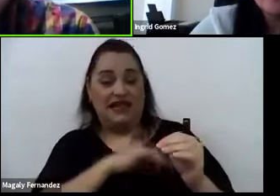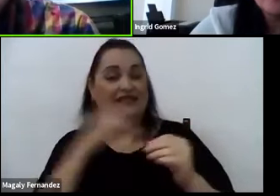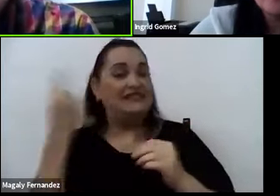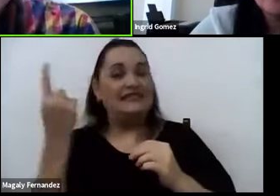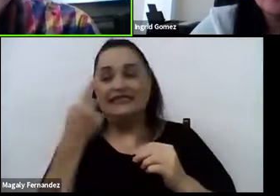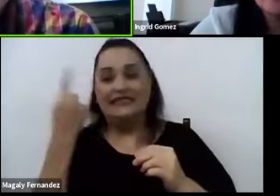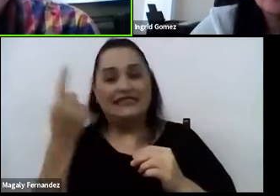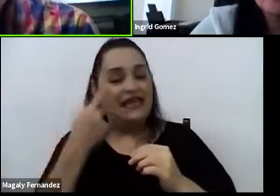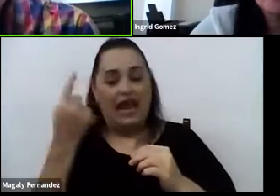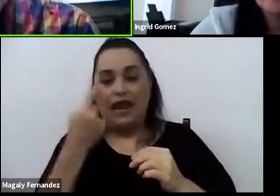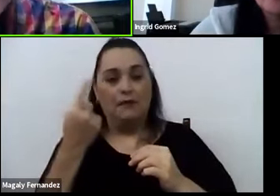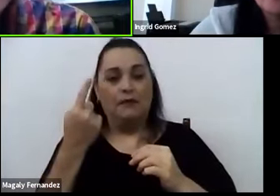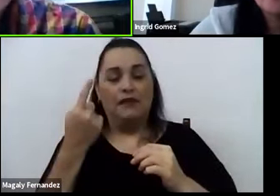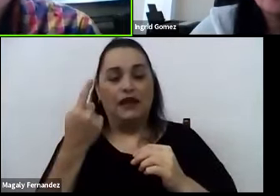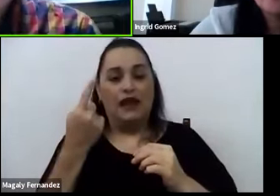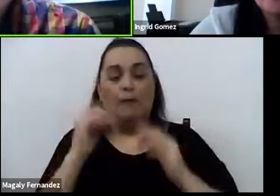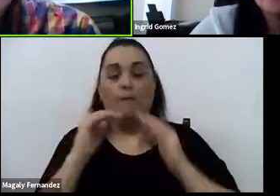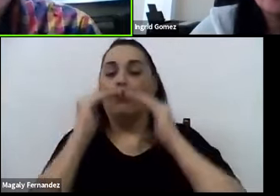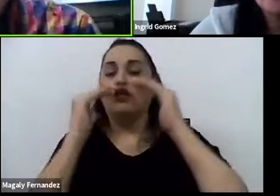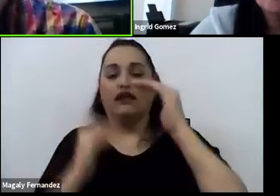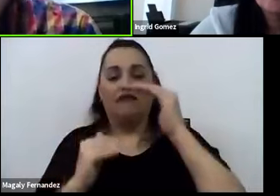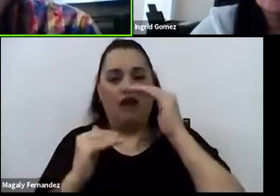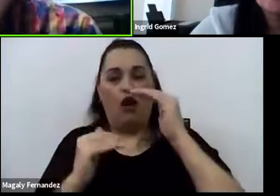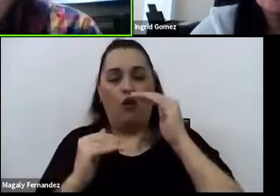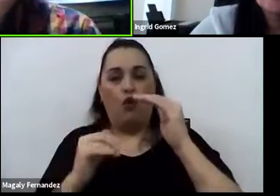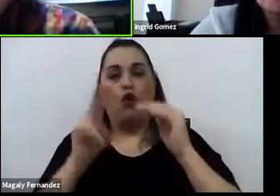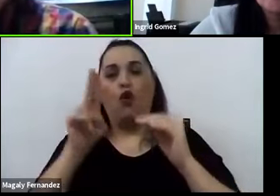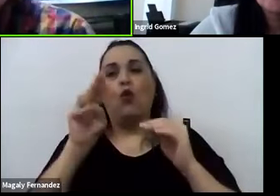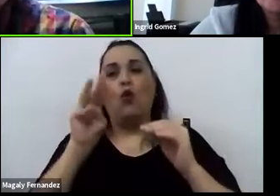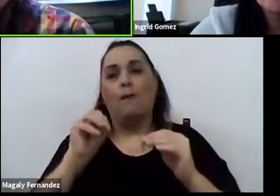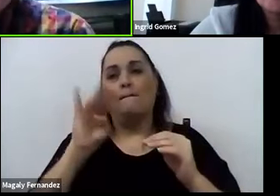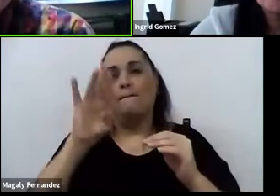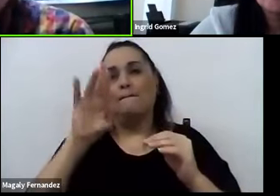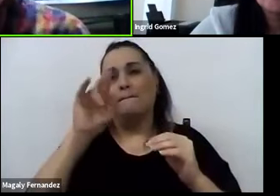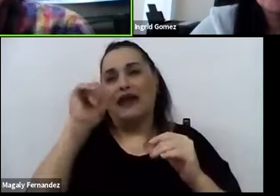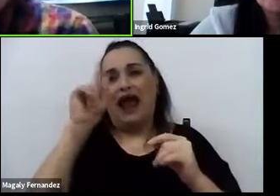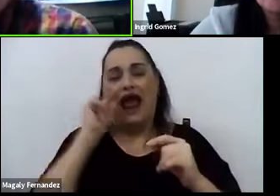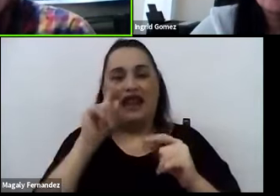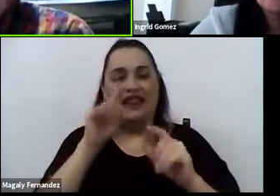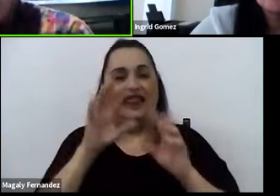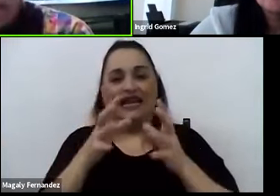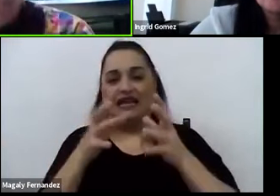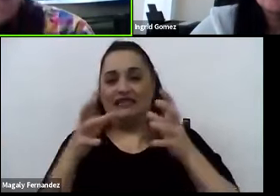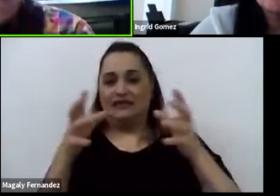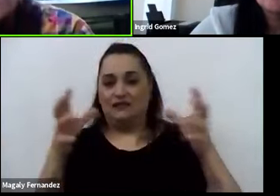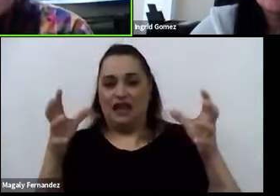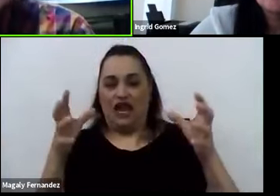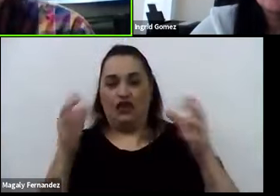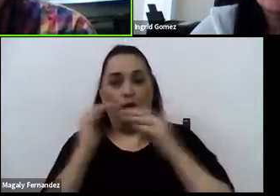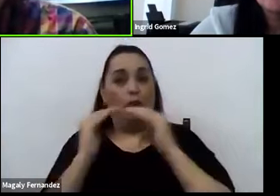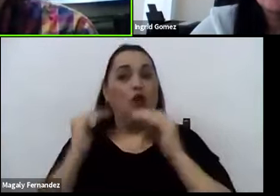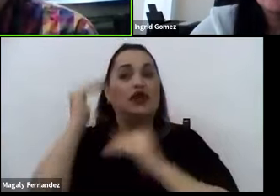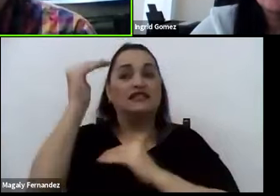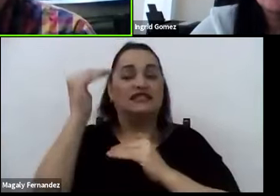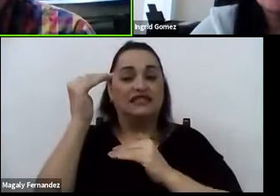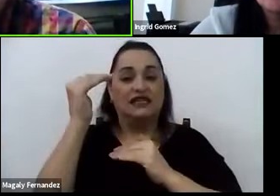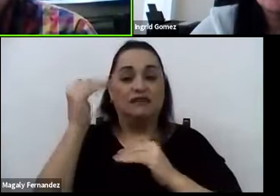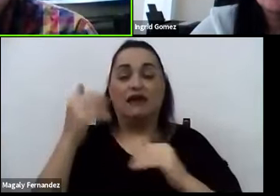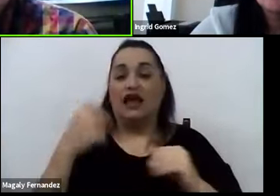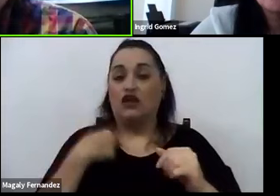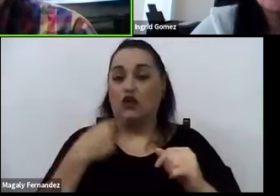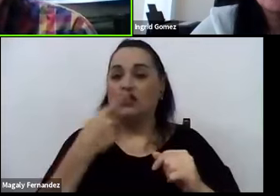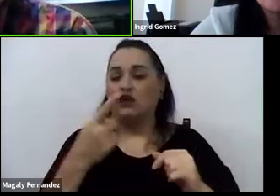sido por debajo de un umbral y por debajo de un nivel de crecimiento por encima del cual, como digo, es